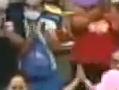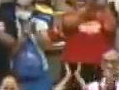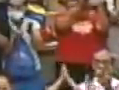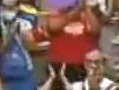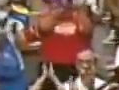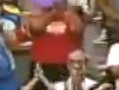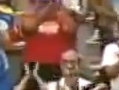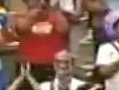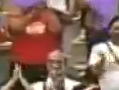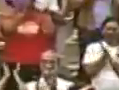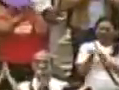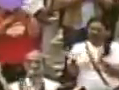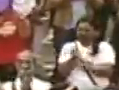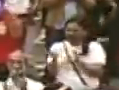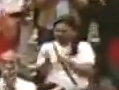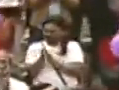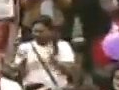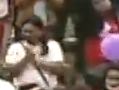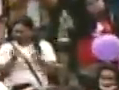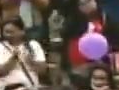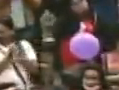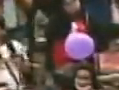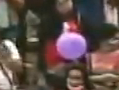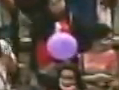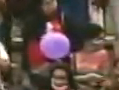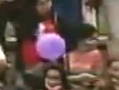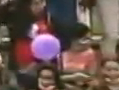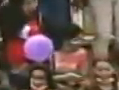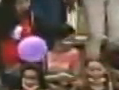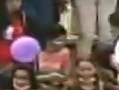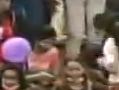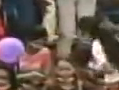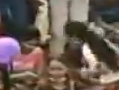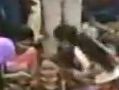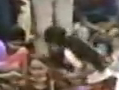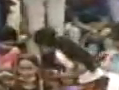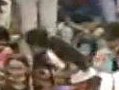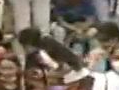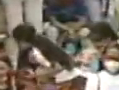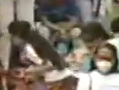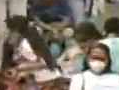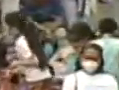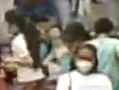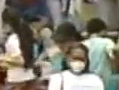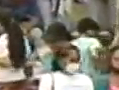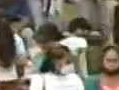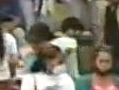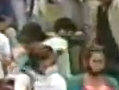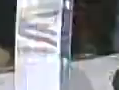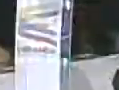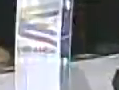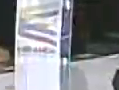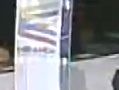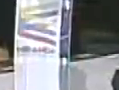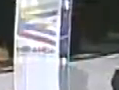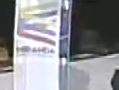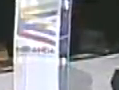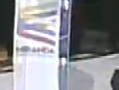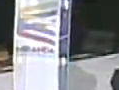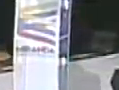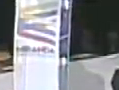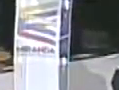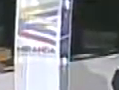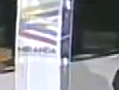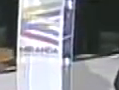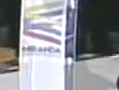Se colma de pueblo el gimnasio Papá Carrillo, ubicado en los dos caminos acá en el estado bolivariano